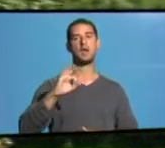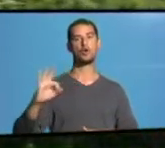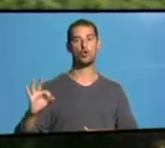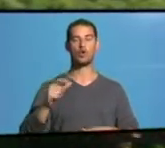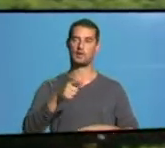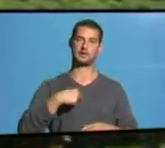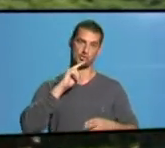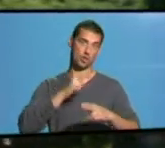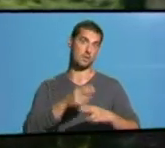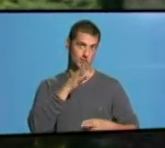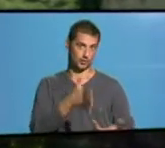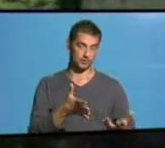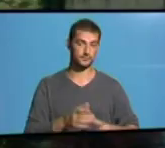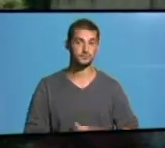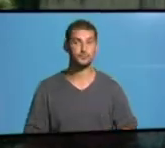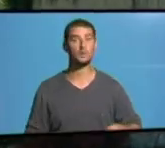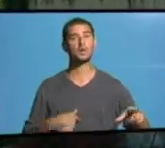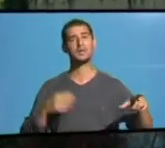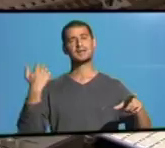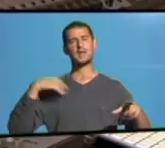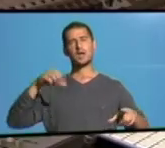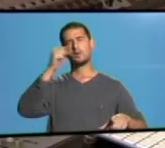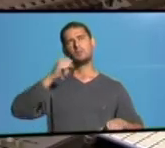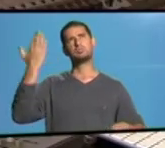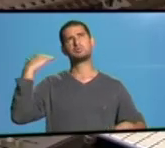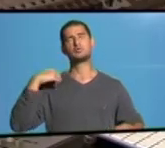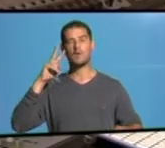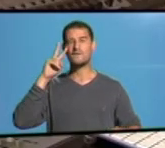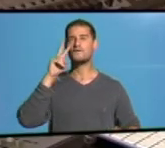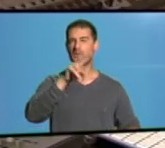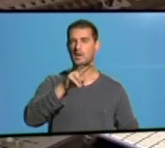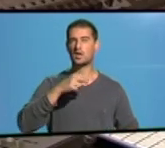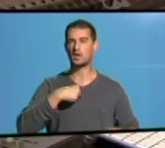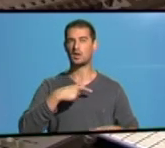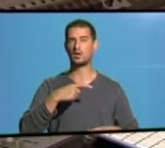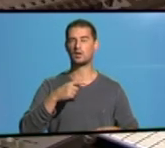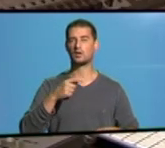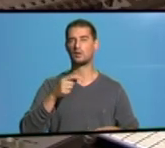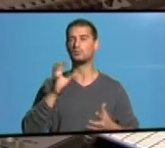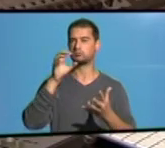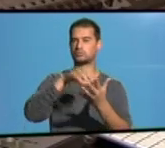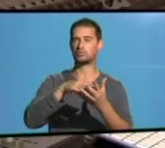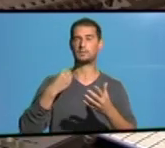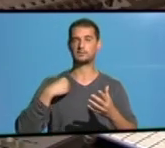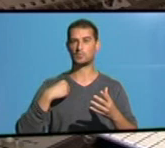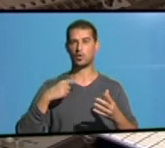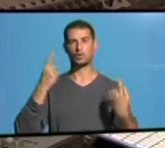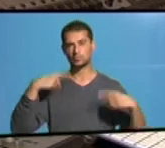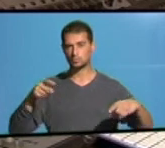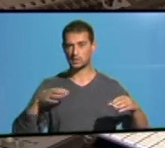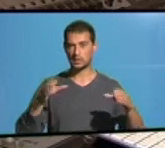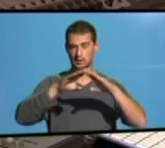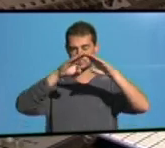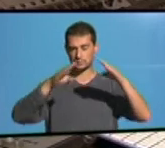tomou o seu nome. Hace moitos anos vi un estudio de un músico que se chama Peter Gabriel, que me pareció fantástico,